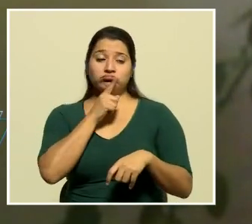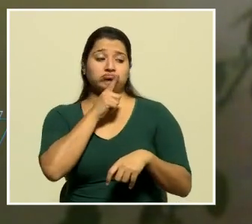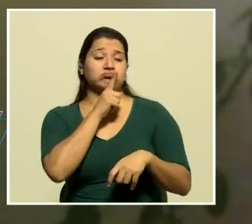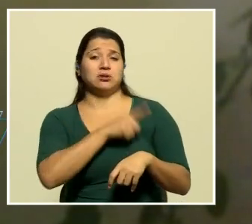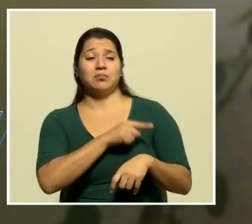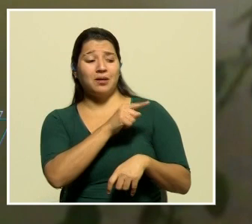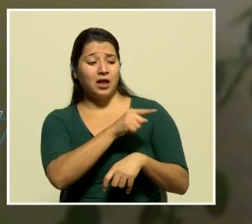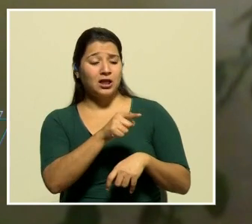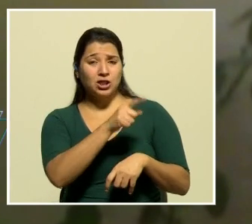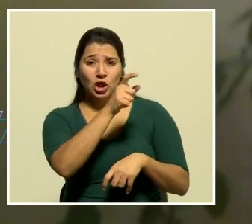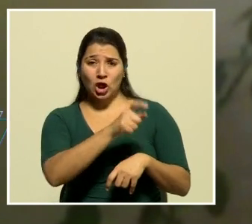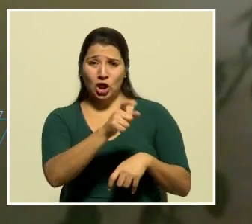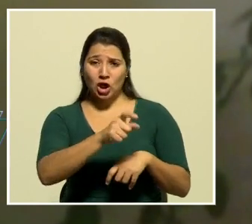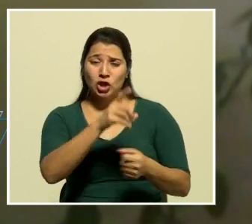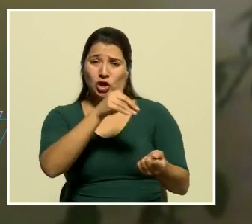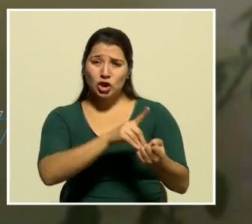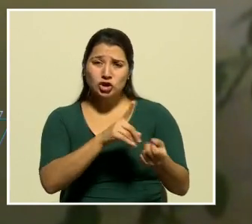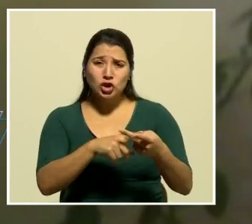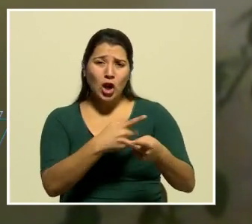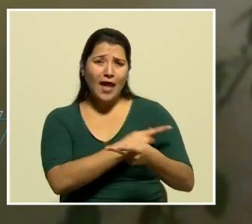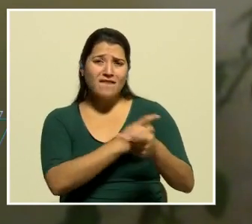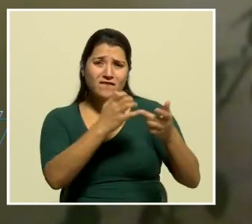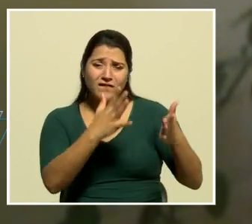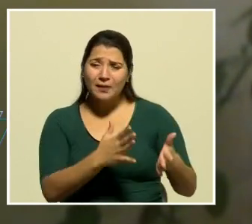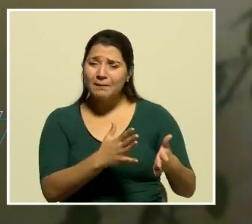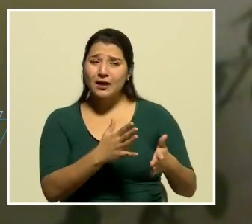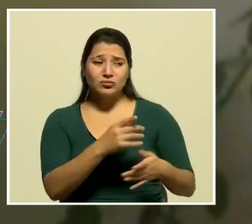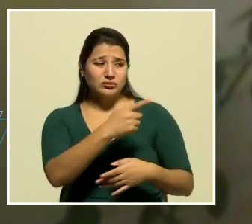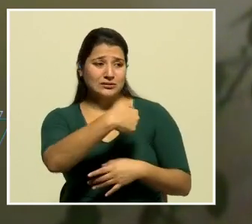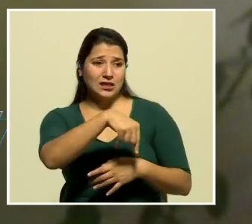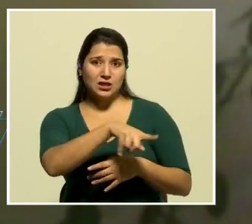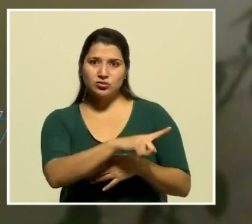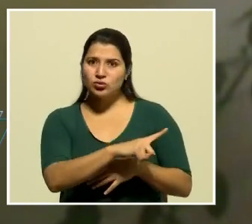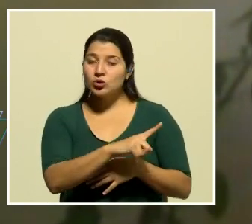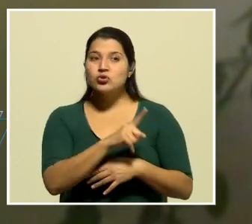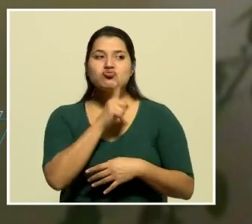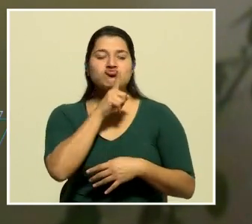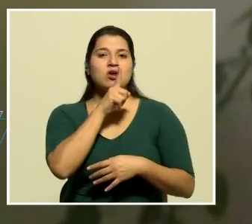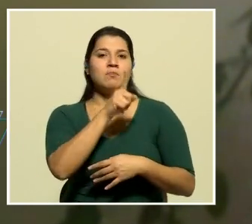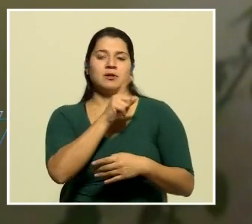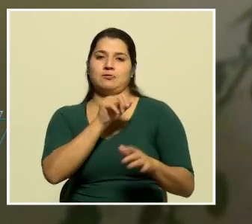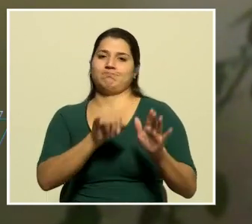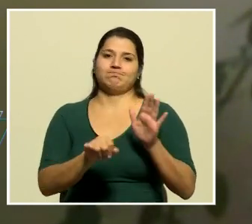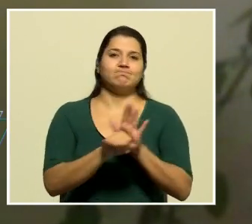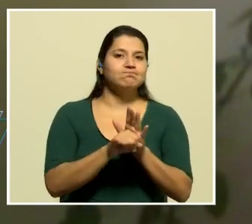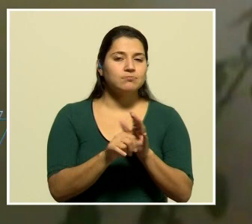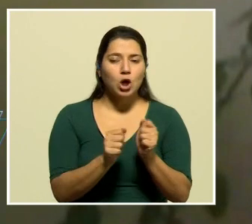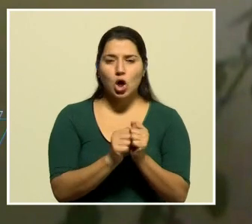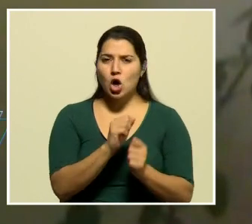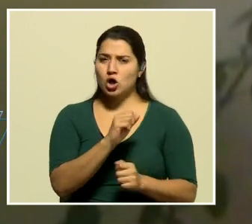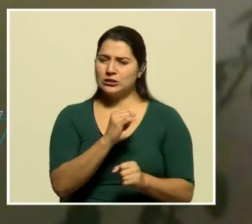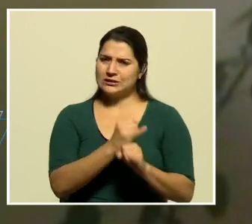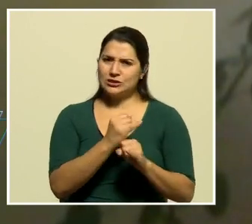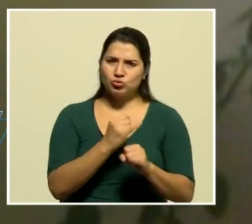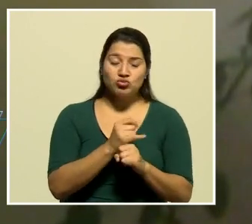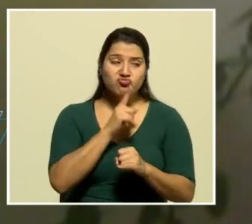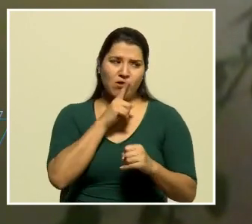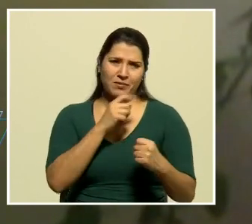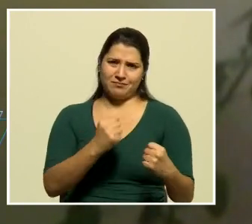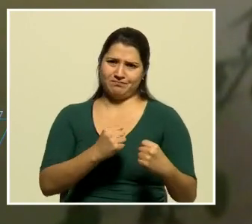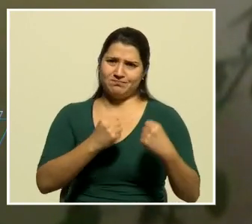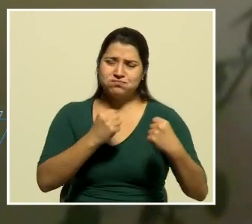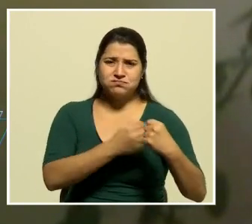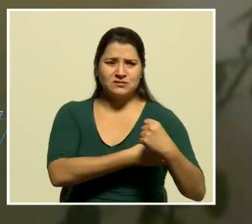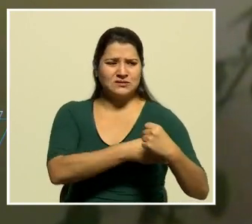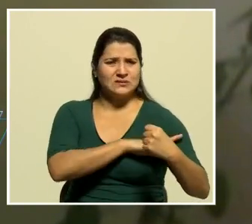las médicas y los enfermeros y enfermeras que trabajan ahí se ponen la camiseta y es gente muy valiente porque